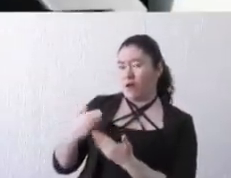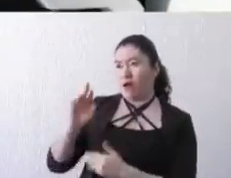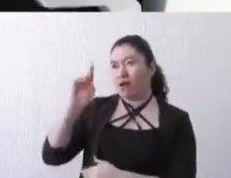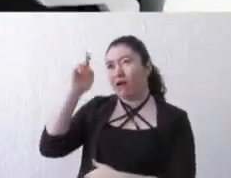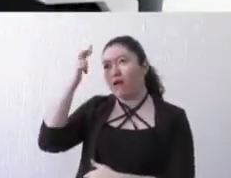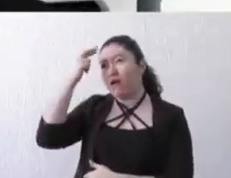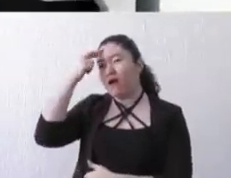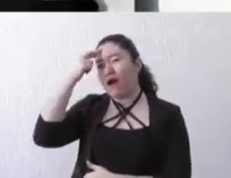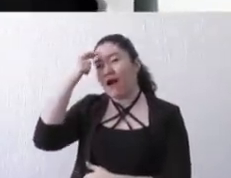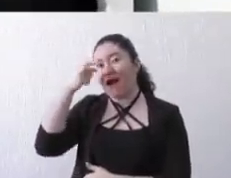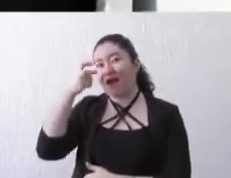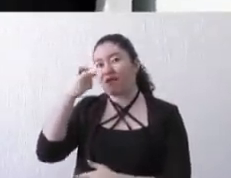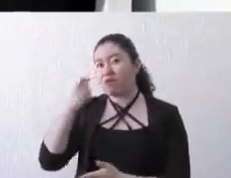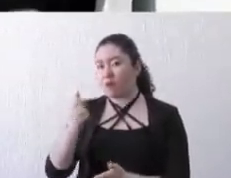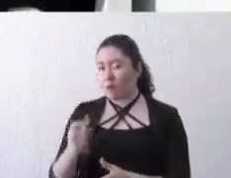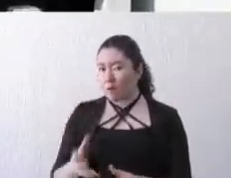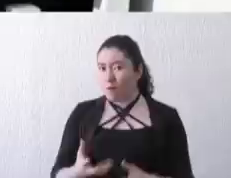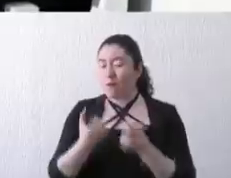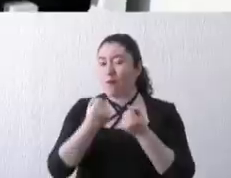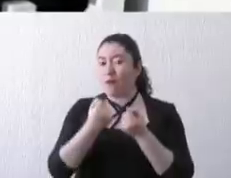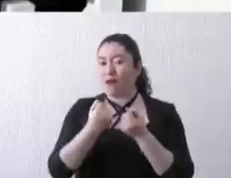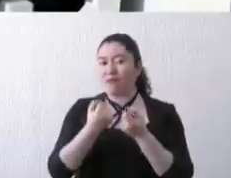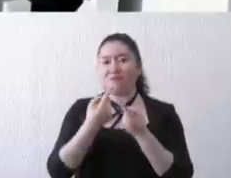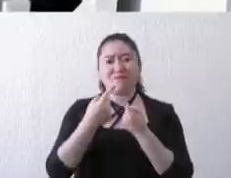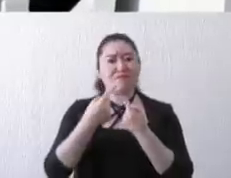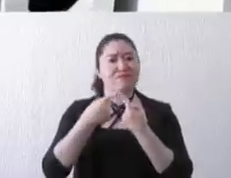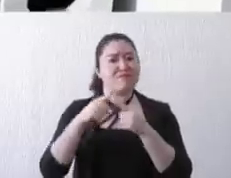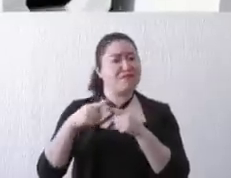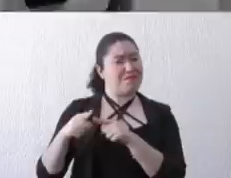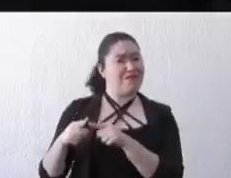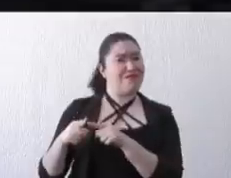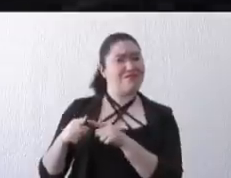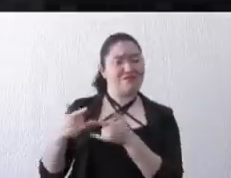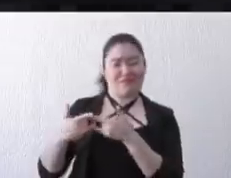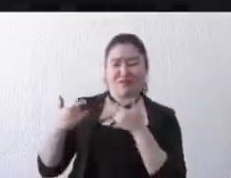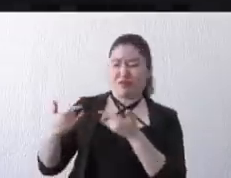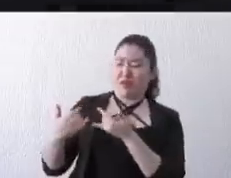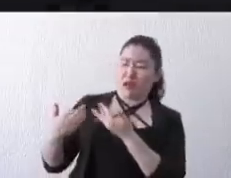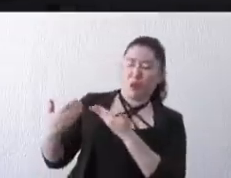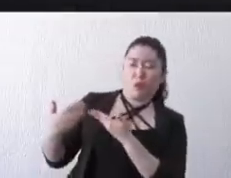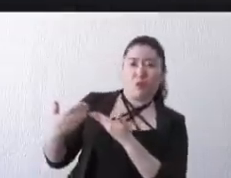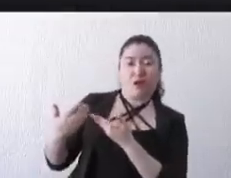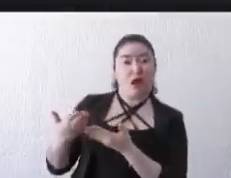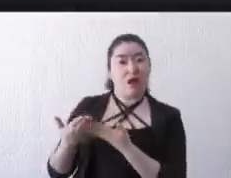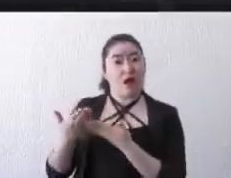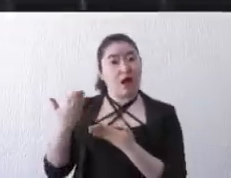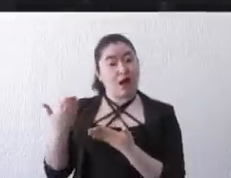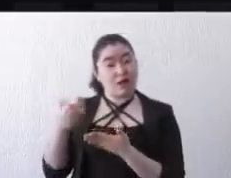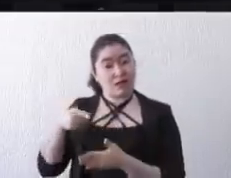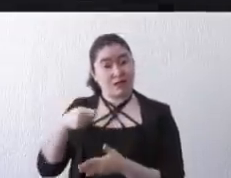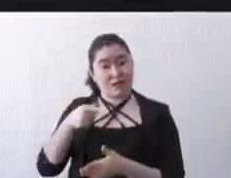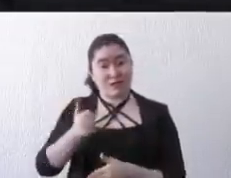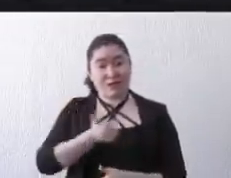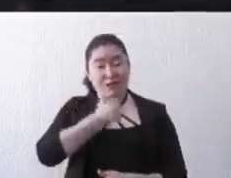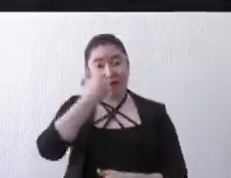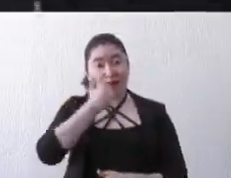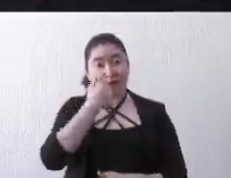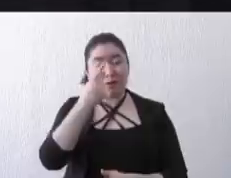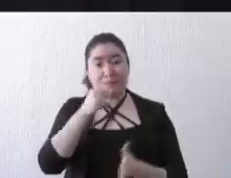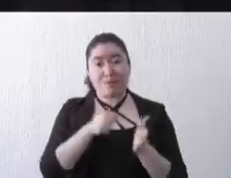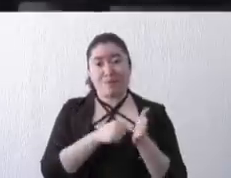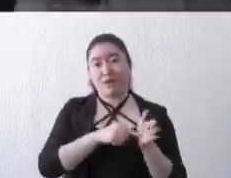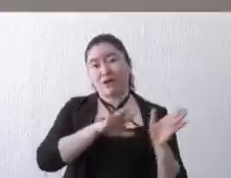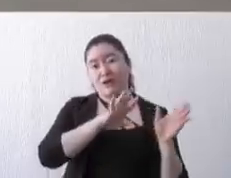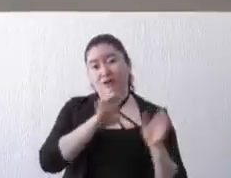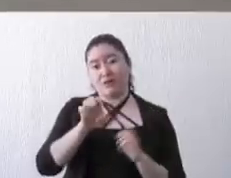De distintas memorias históricas, porque es cierto que aquí se refugiaron los estudiantes en 1971,